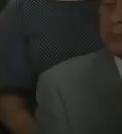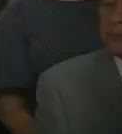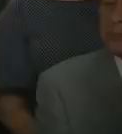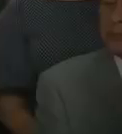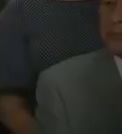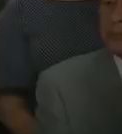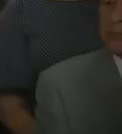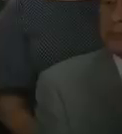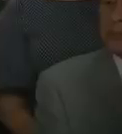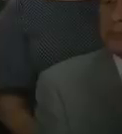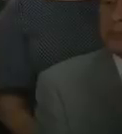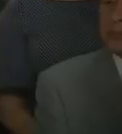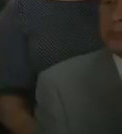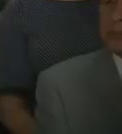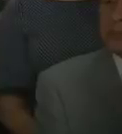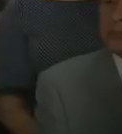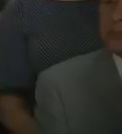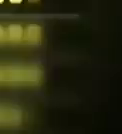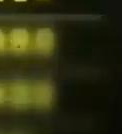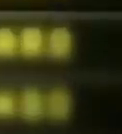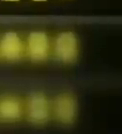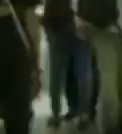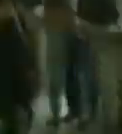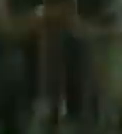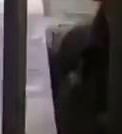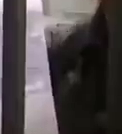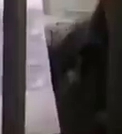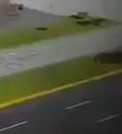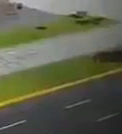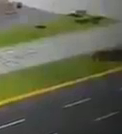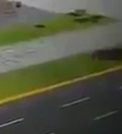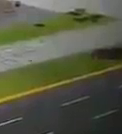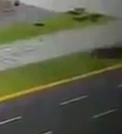que declara el estado de emergencia nacional